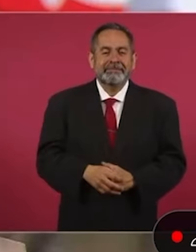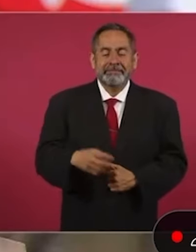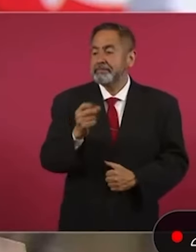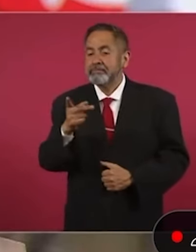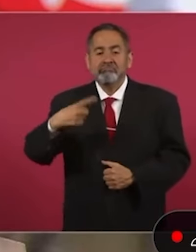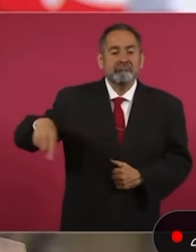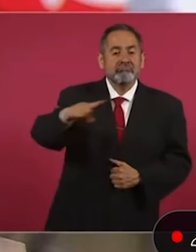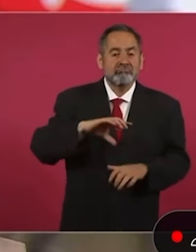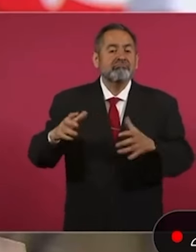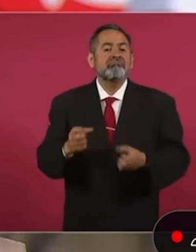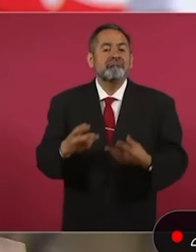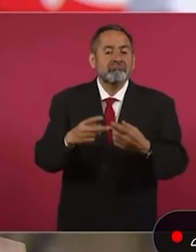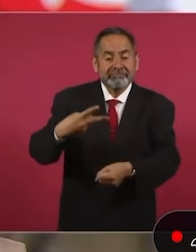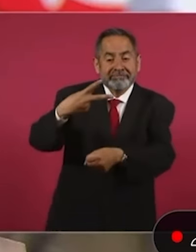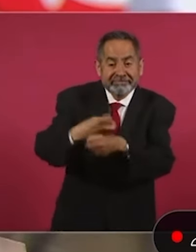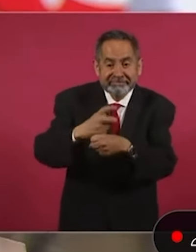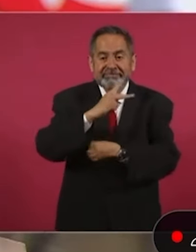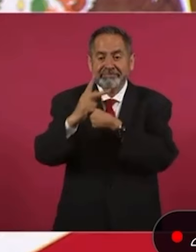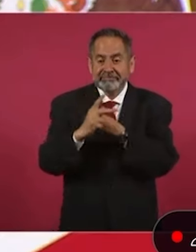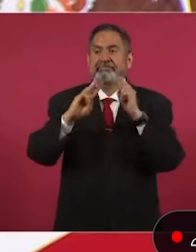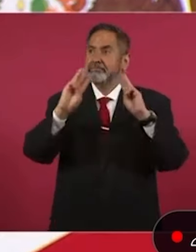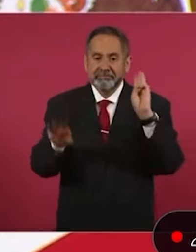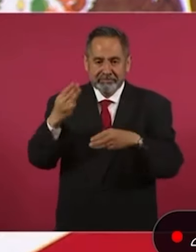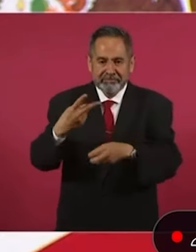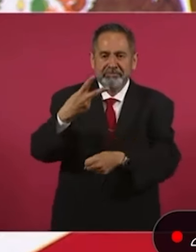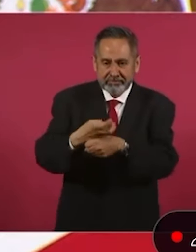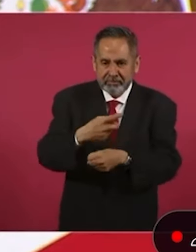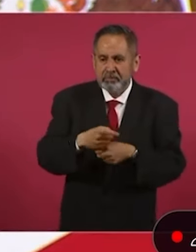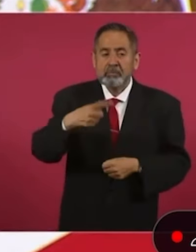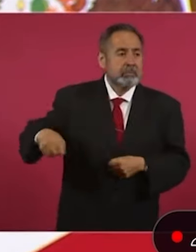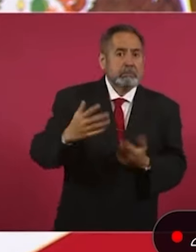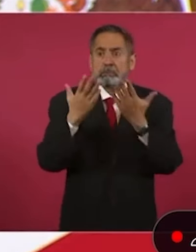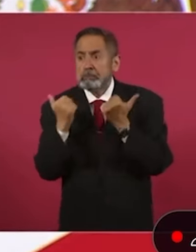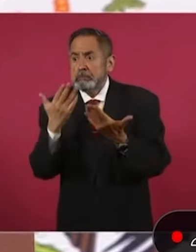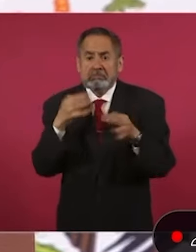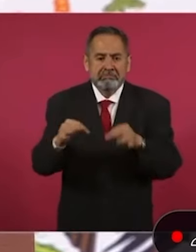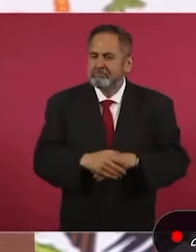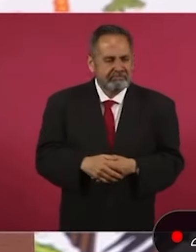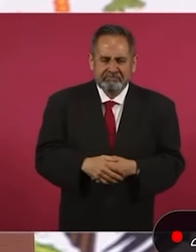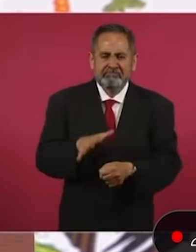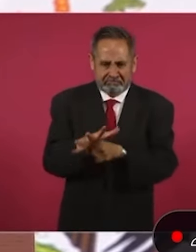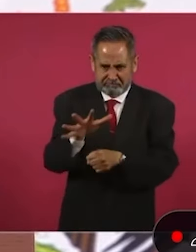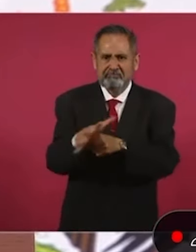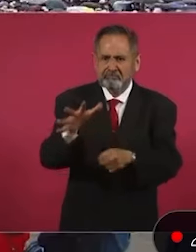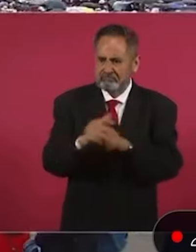somos el segundo país del mundo con menos desempleo.